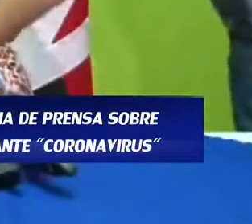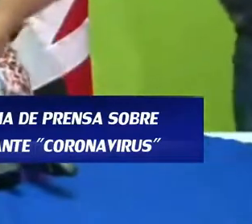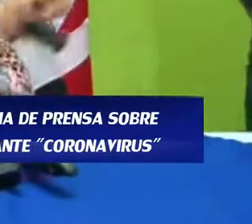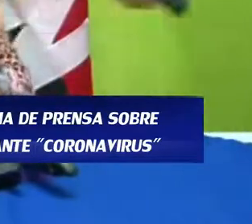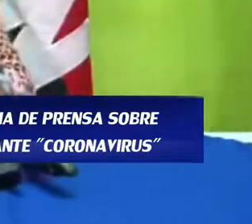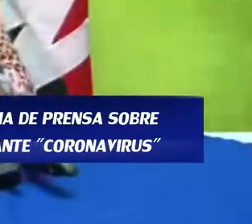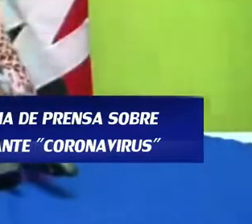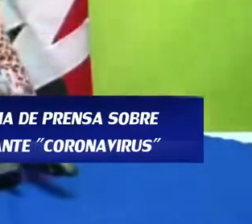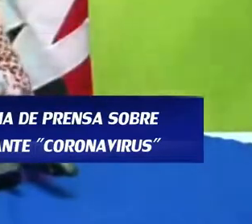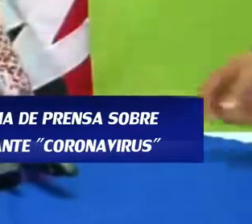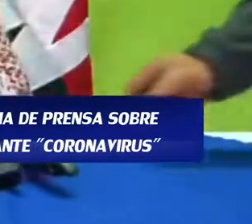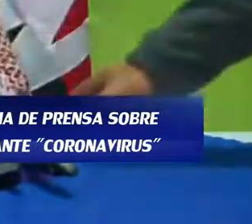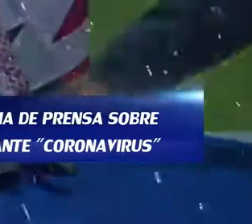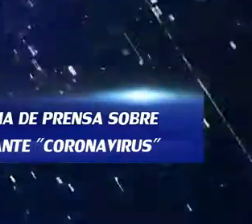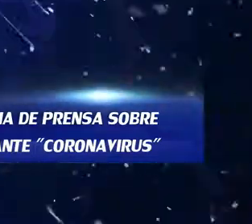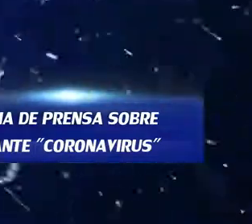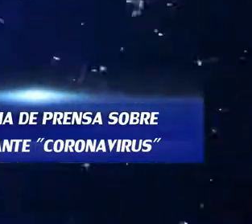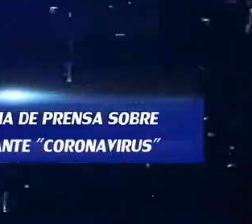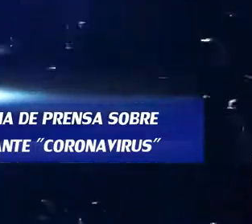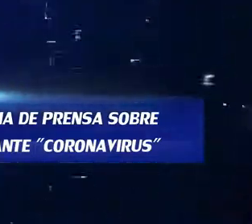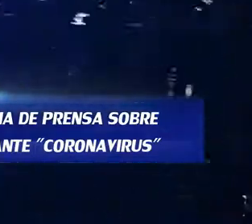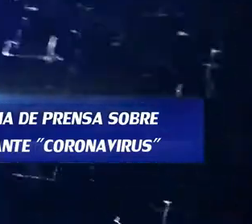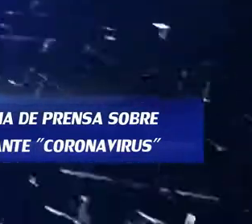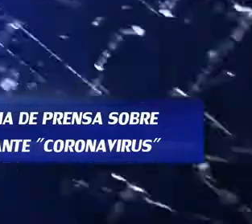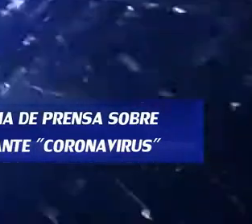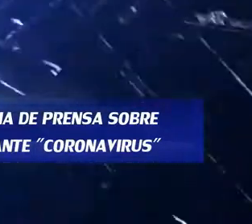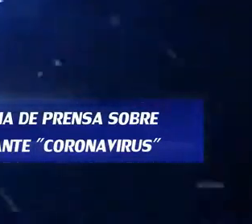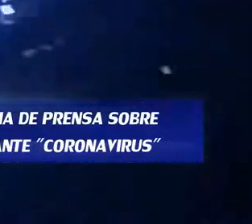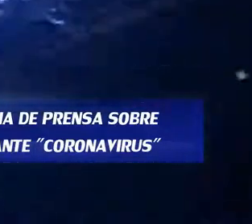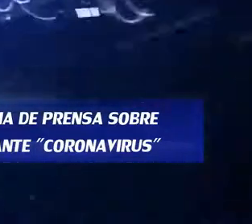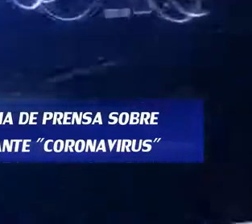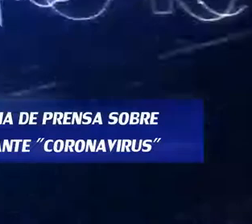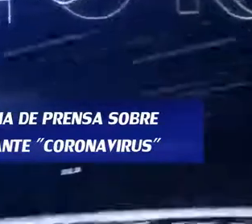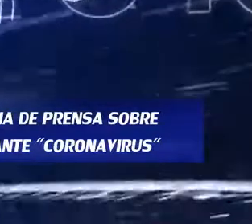El hecho de que en Costa Rica se...